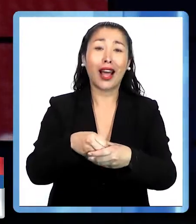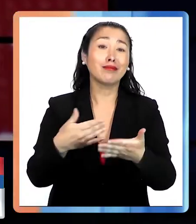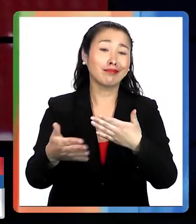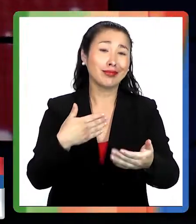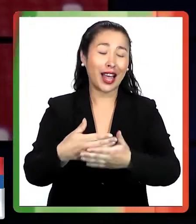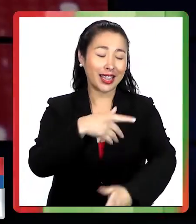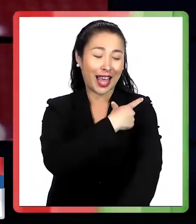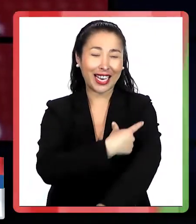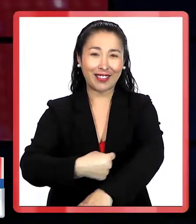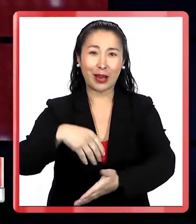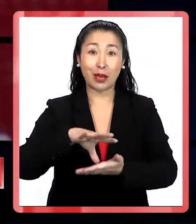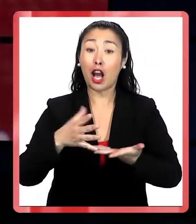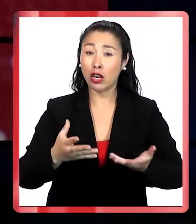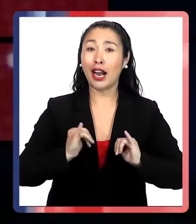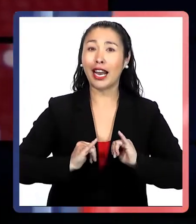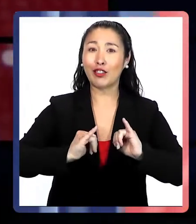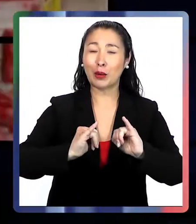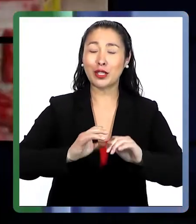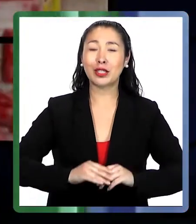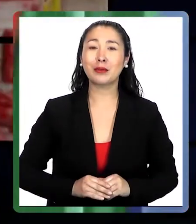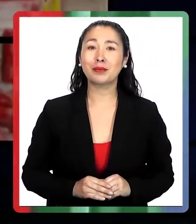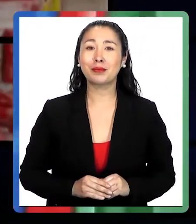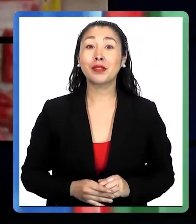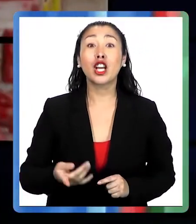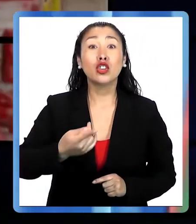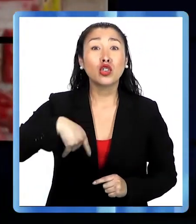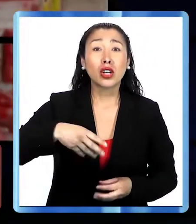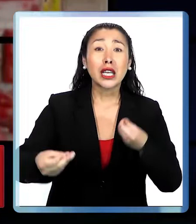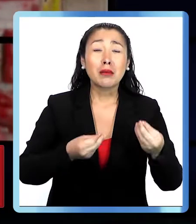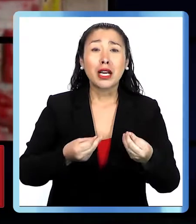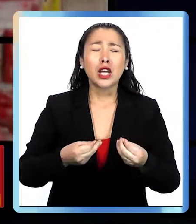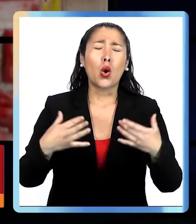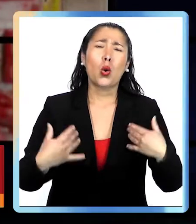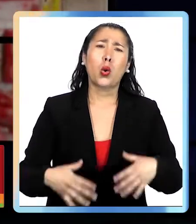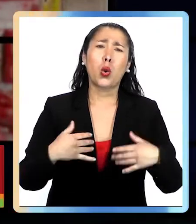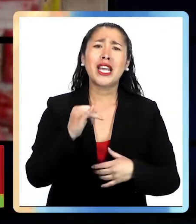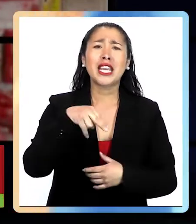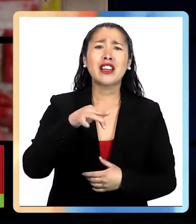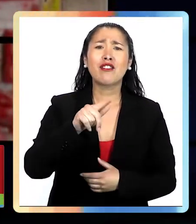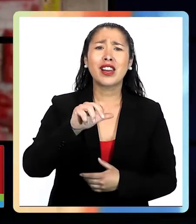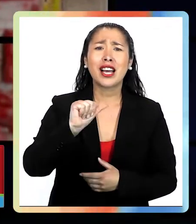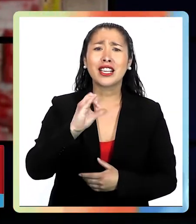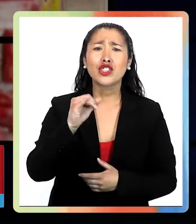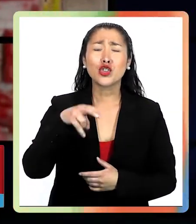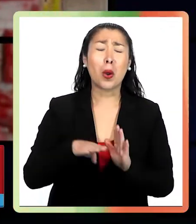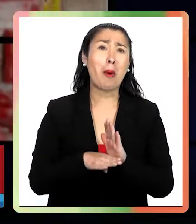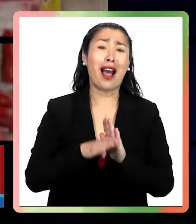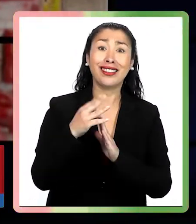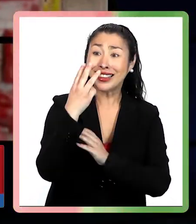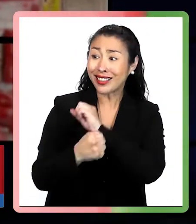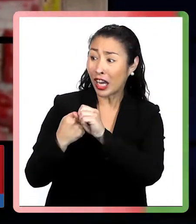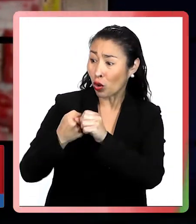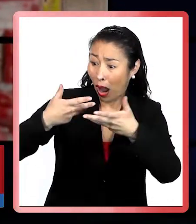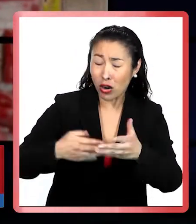país. Vamos de inmediato a las informaciones. Estamos sufriendo la inflación más alta en 30 años. El IPC